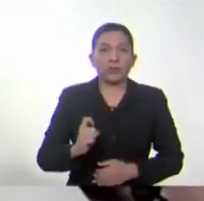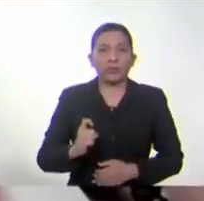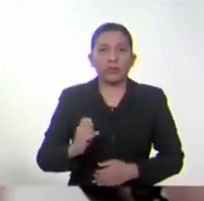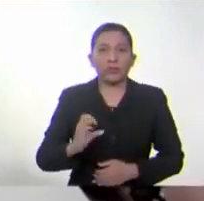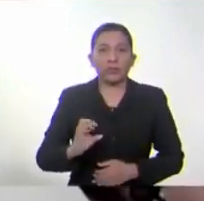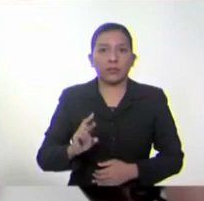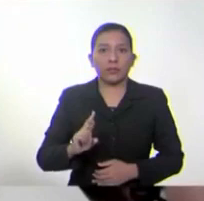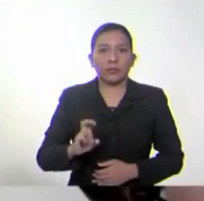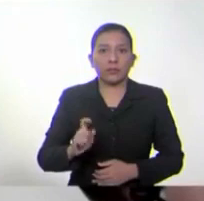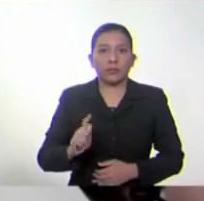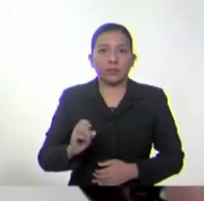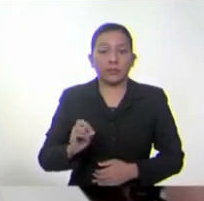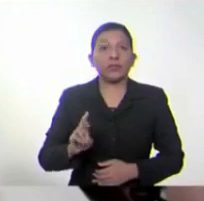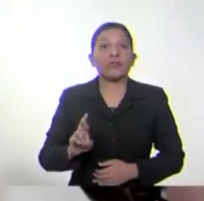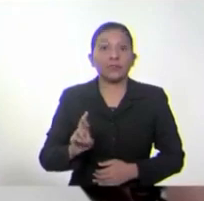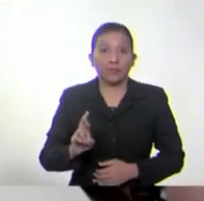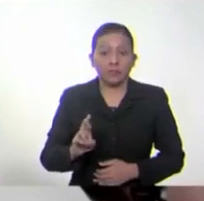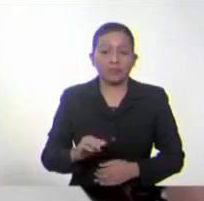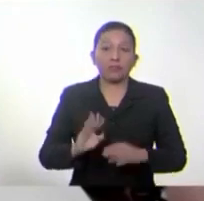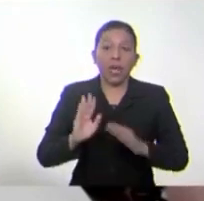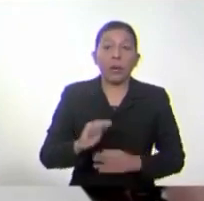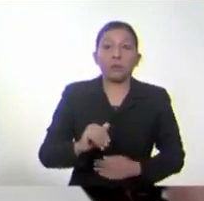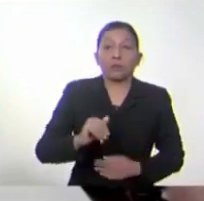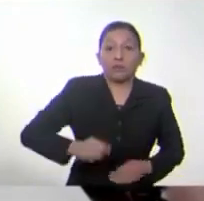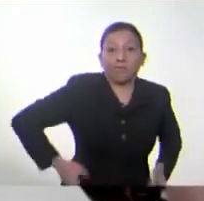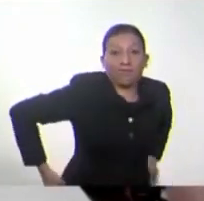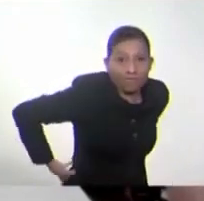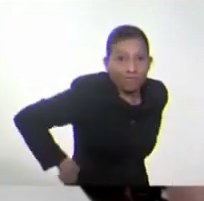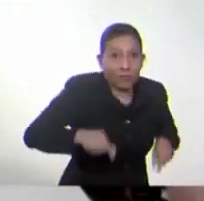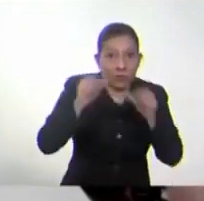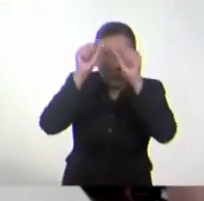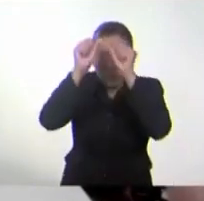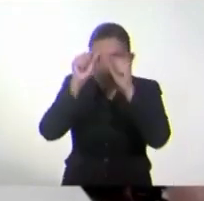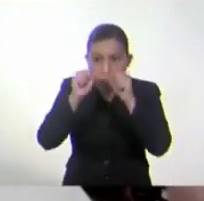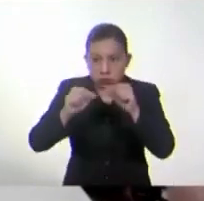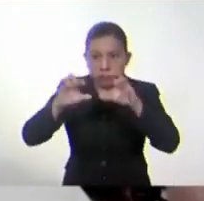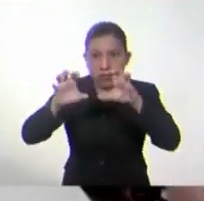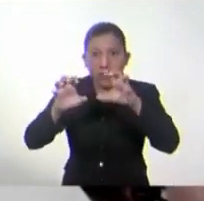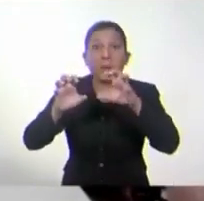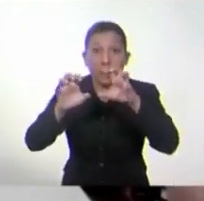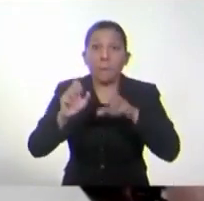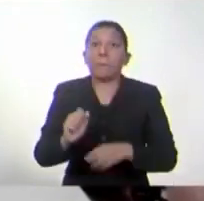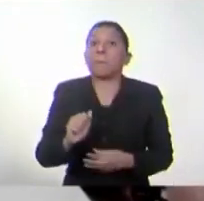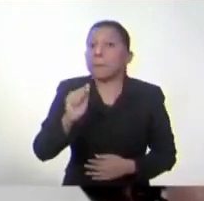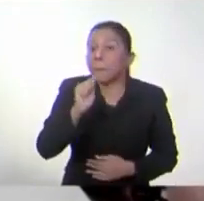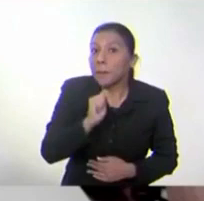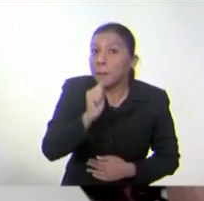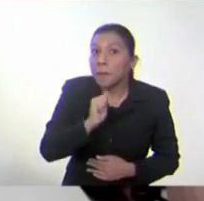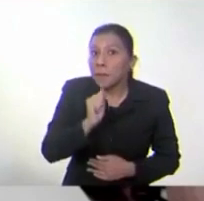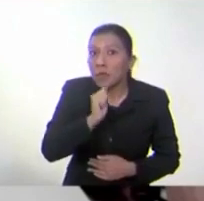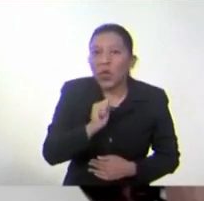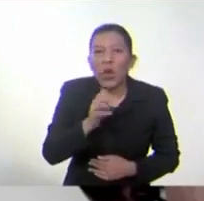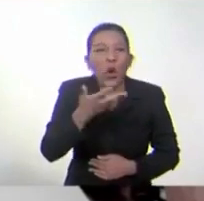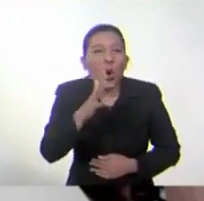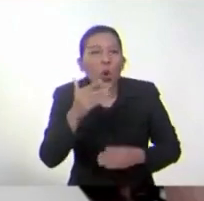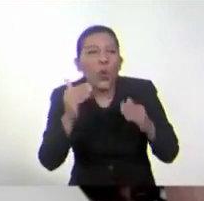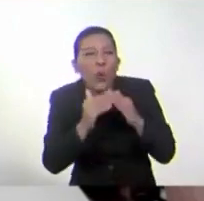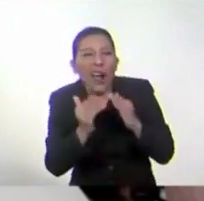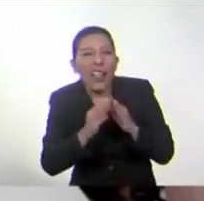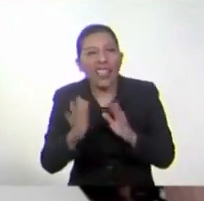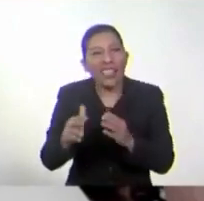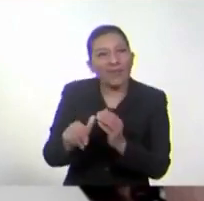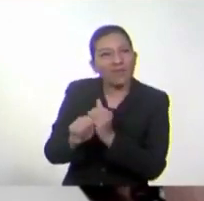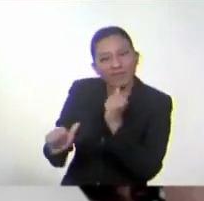el sistema o aparato urinario es empleado como sinónimo del sistema excretor. El líquido